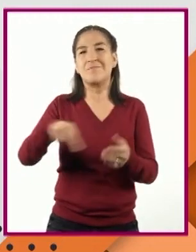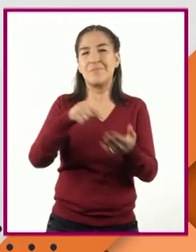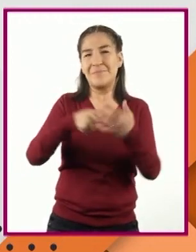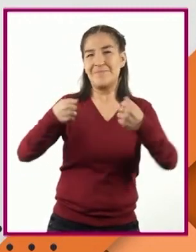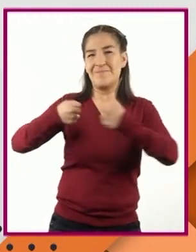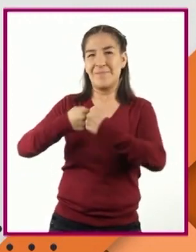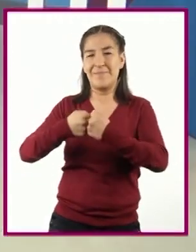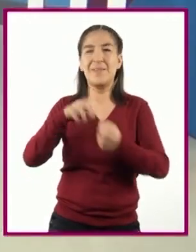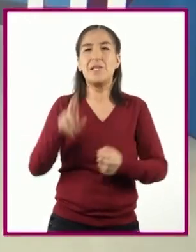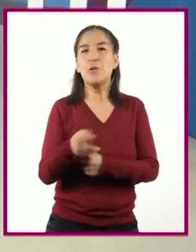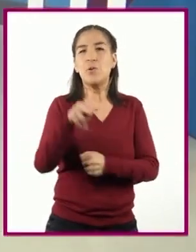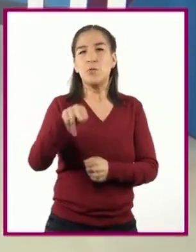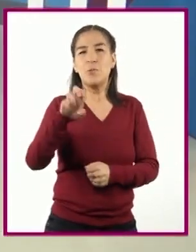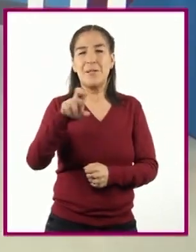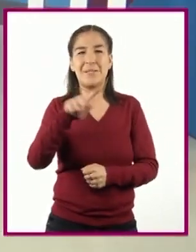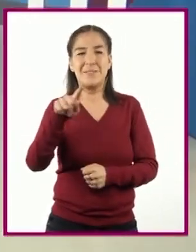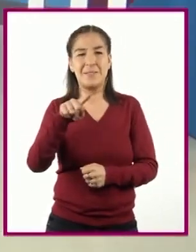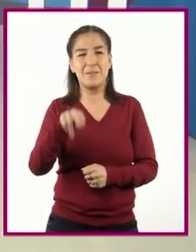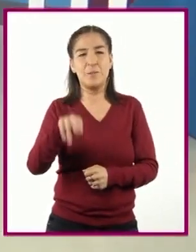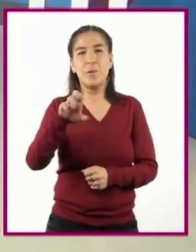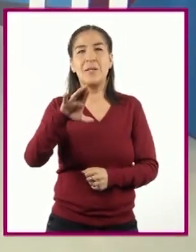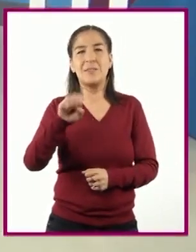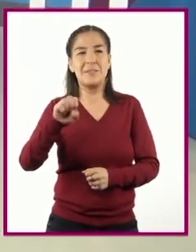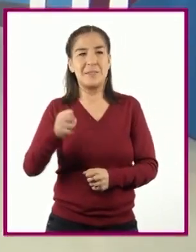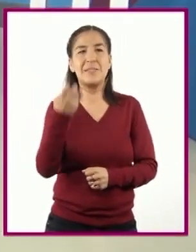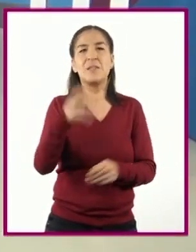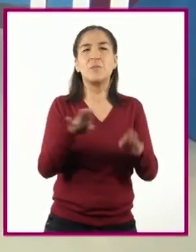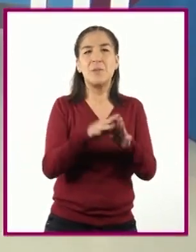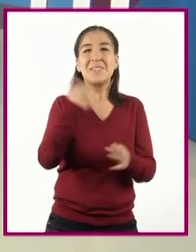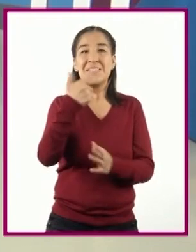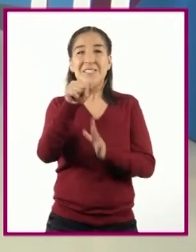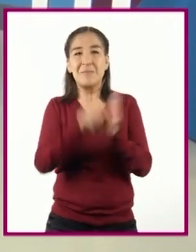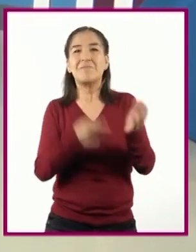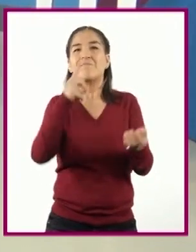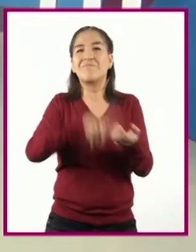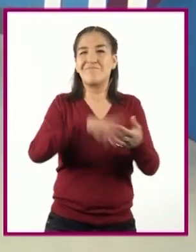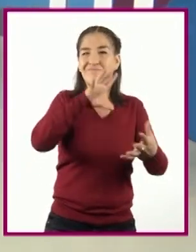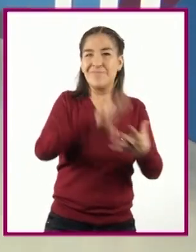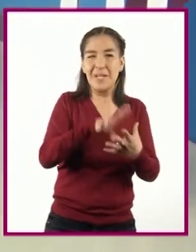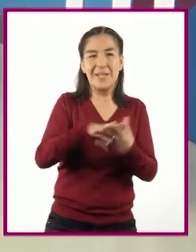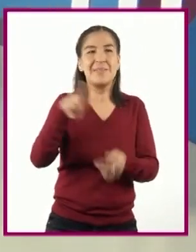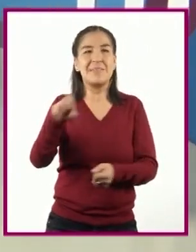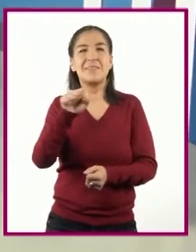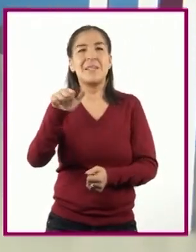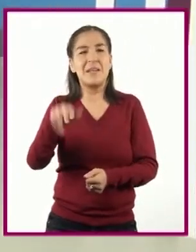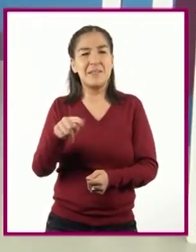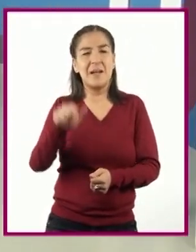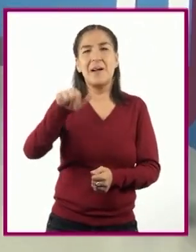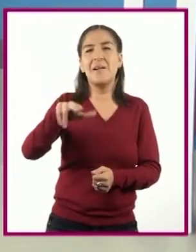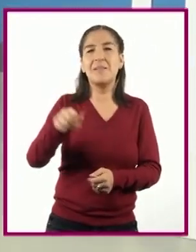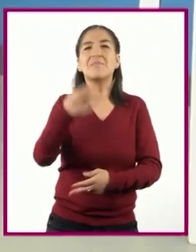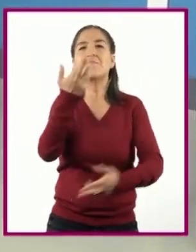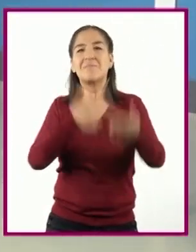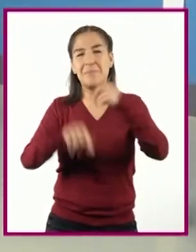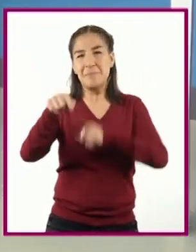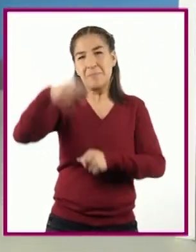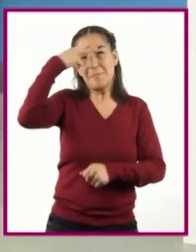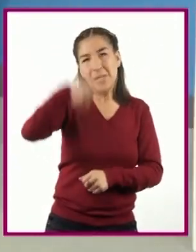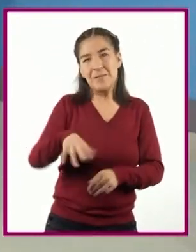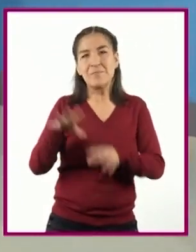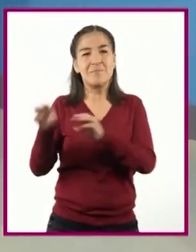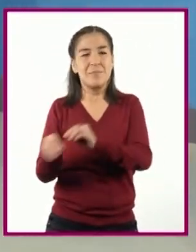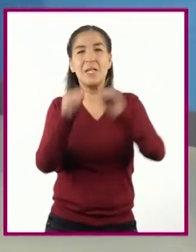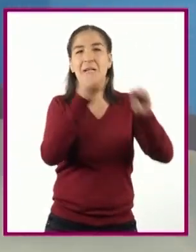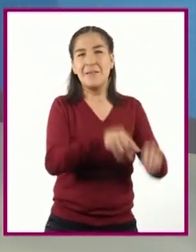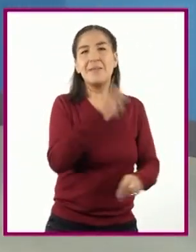límite. Luego de 7 meses de permanecer encarcelado, Santa Anna regresó a México para retirarse a su